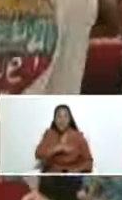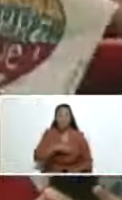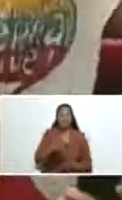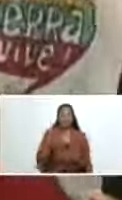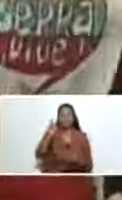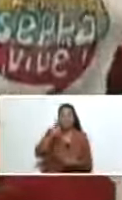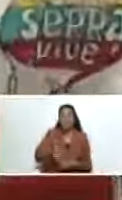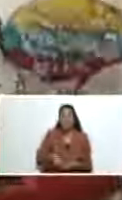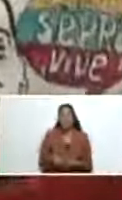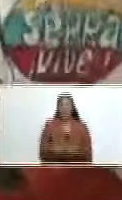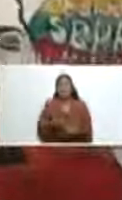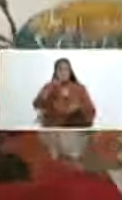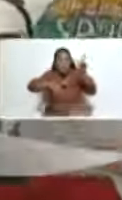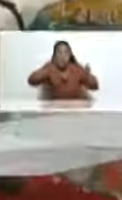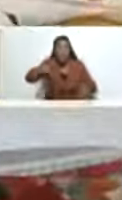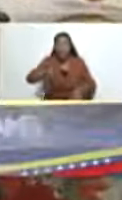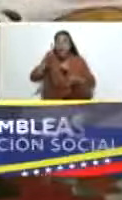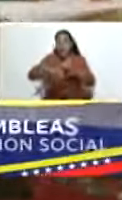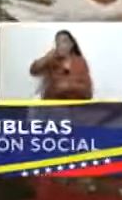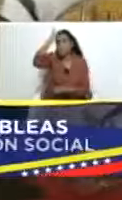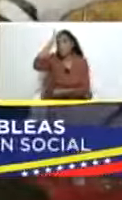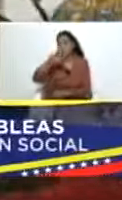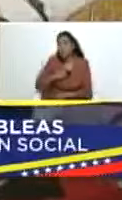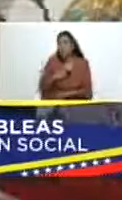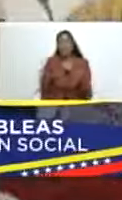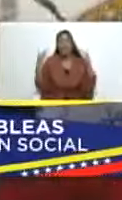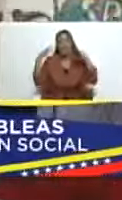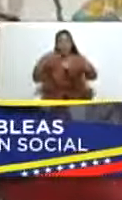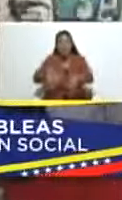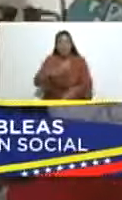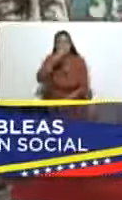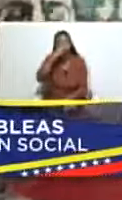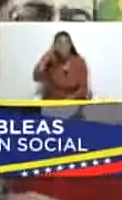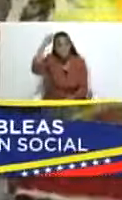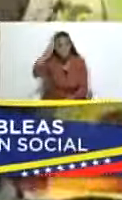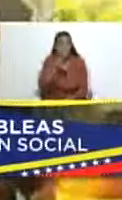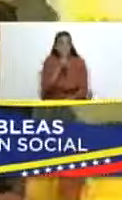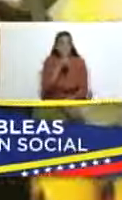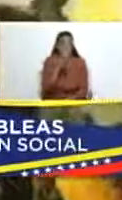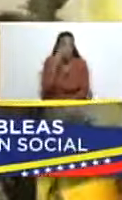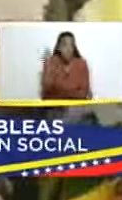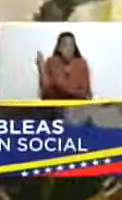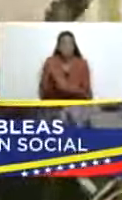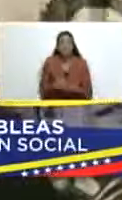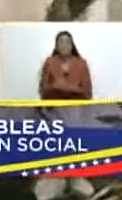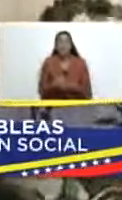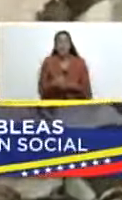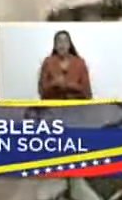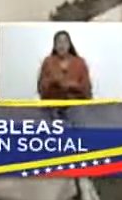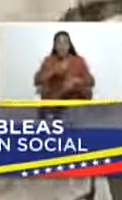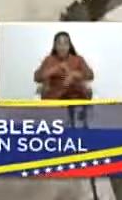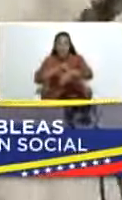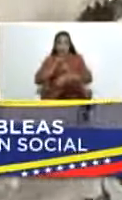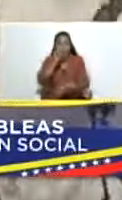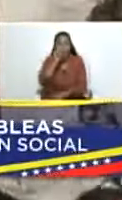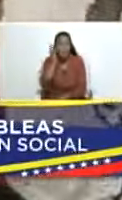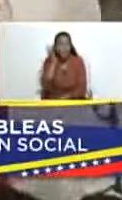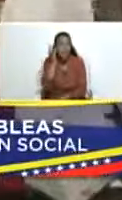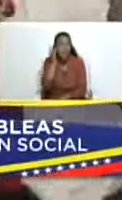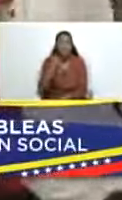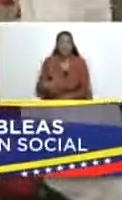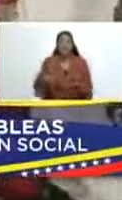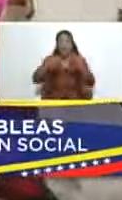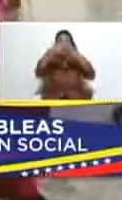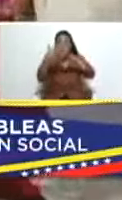misiones, personas con alguna discapacidad, adultos mayores, nuestros médicos de barrio adentro,